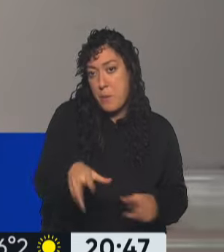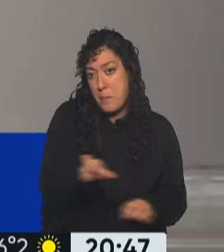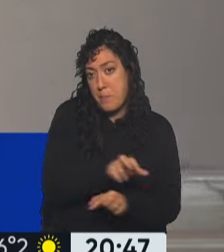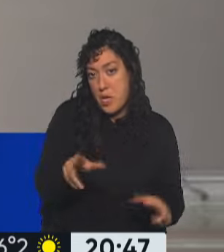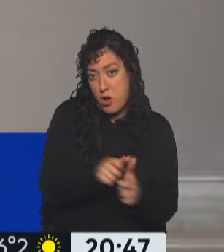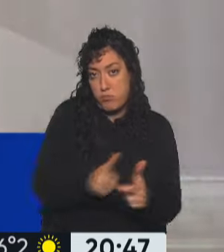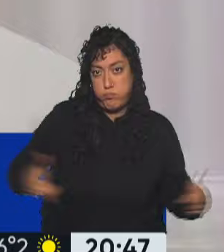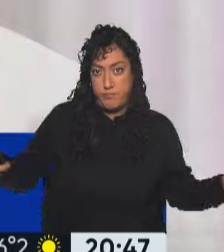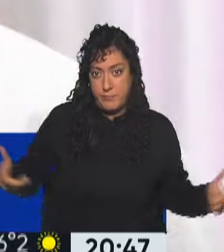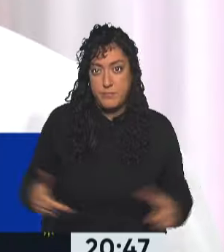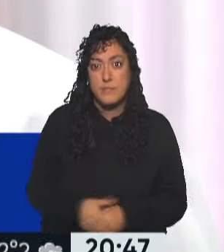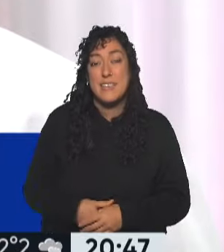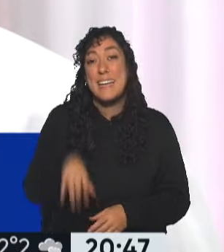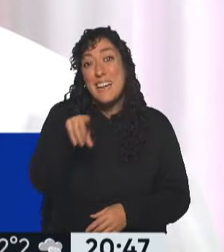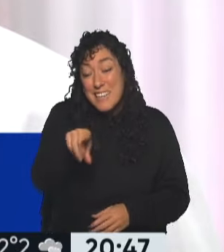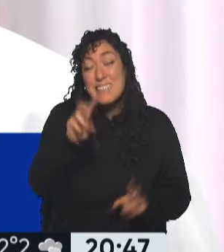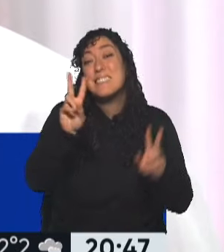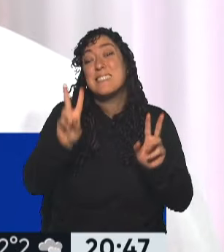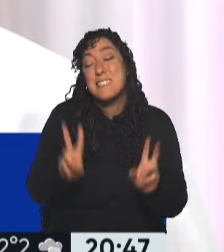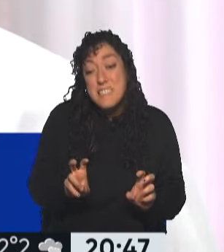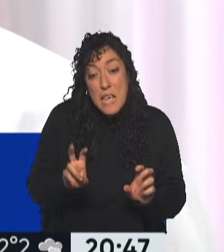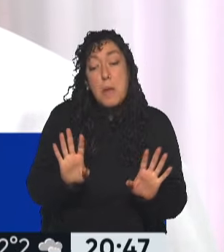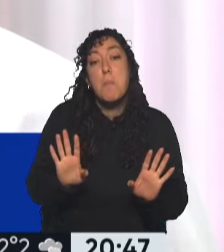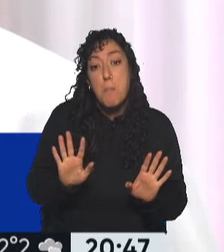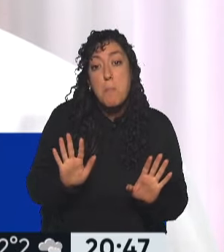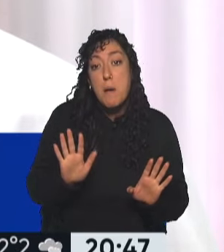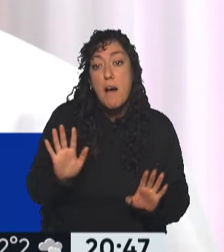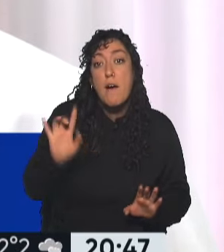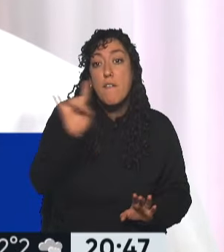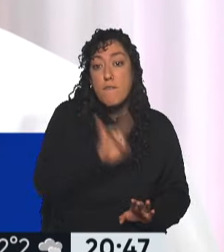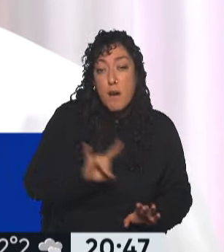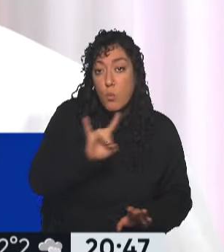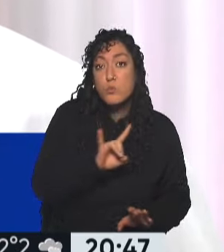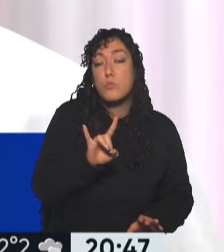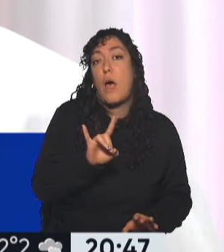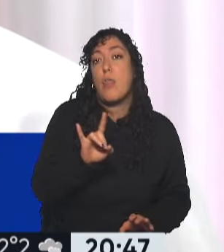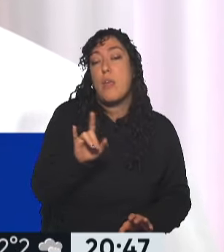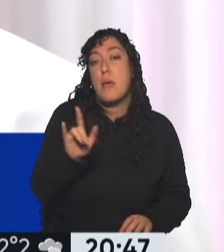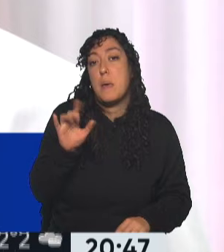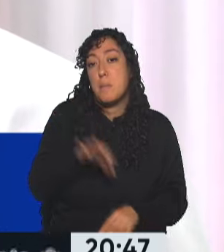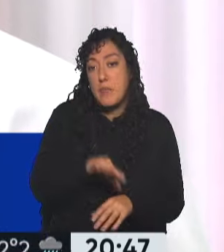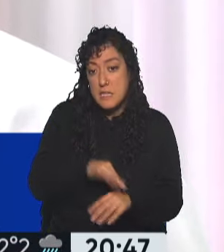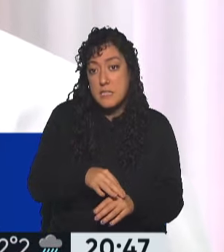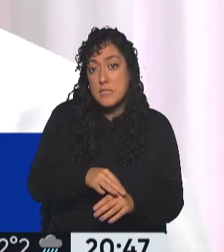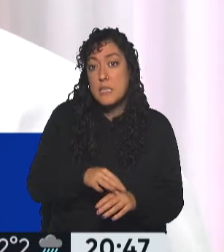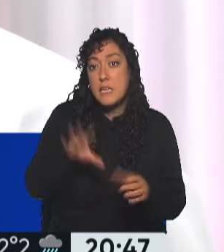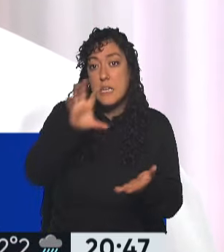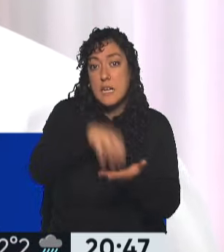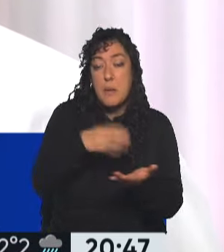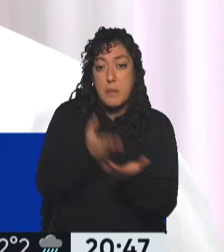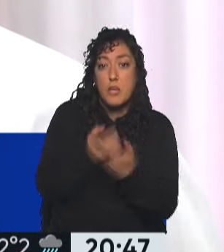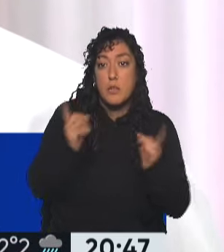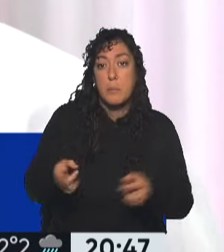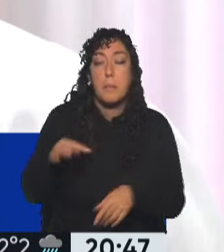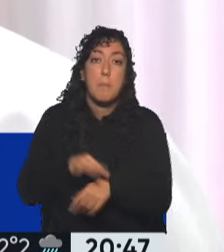Bueno, yo con ese tema, a pedido de la Facultad de Medicina y a pedido de la Asociación de Médicos Municipales,